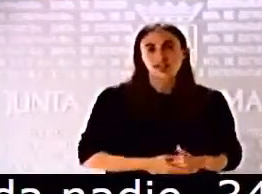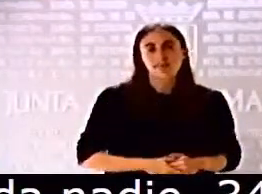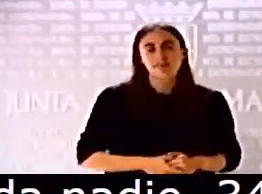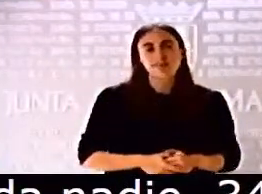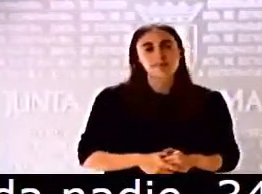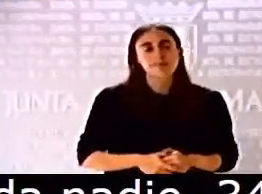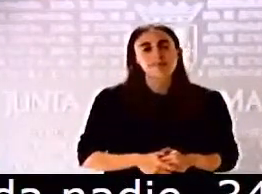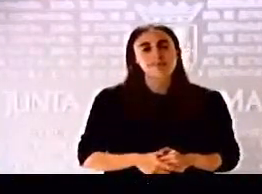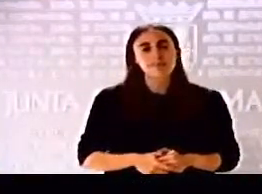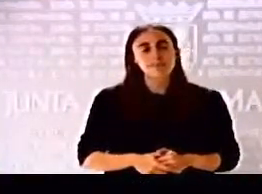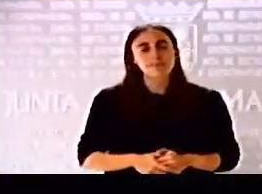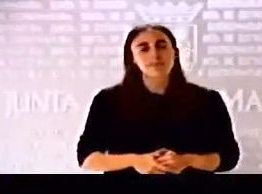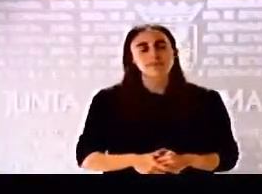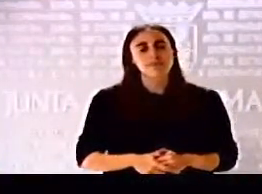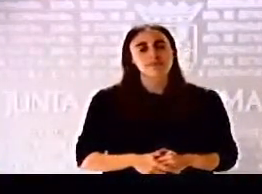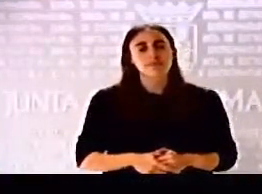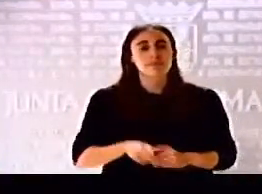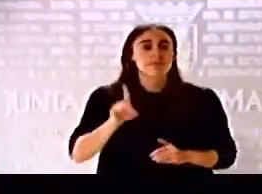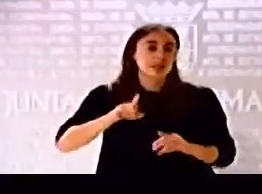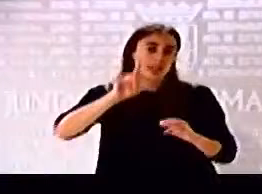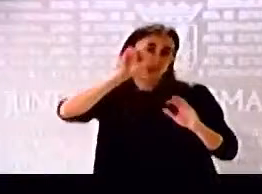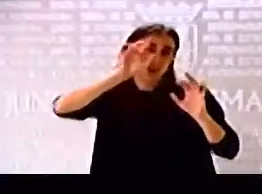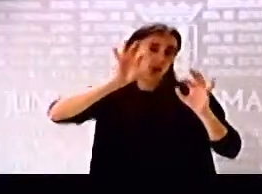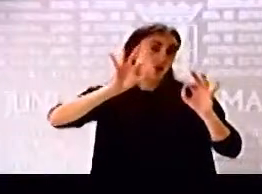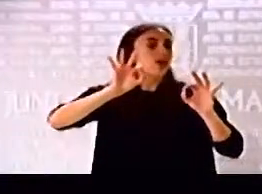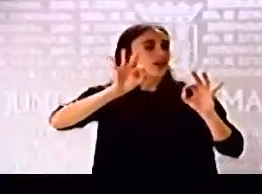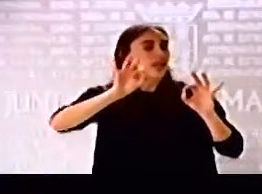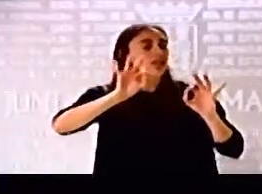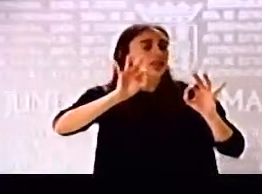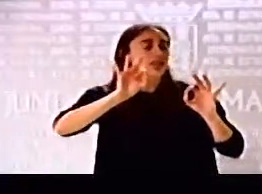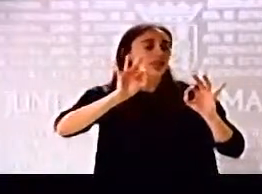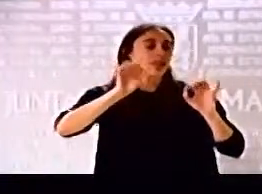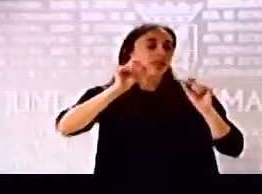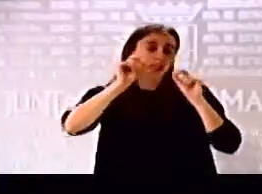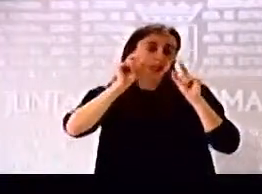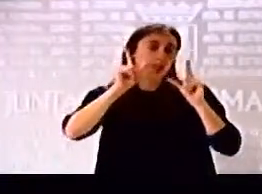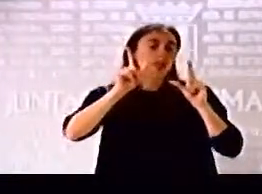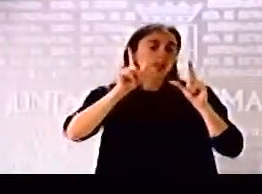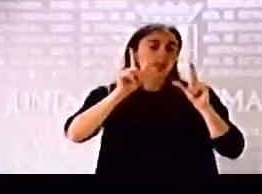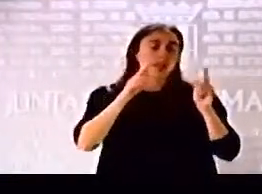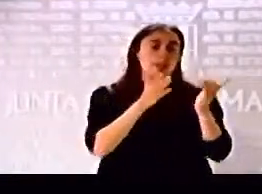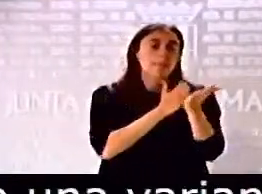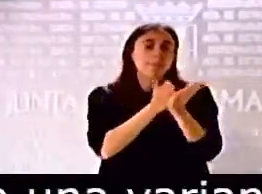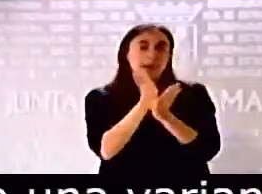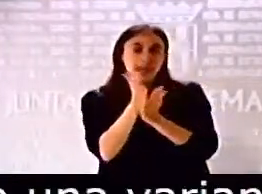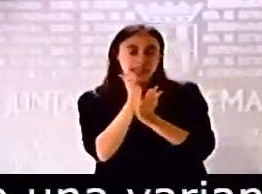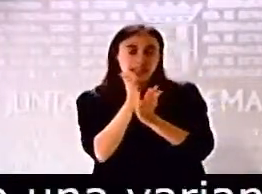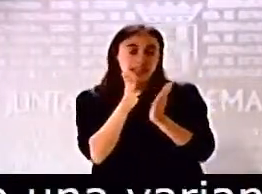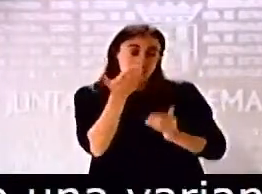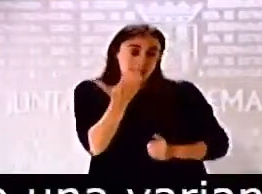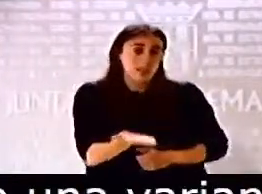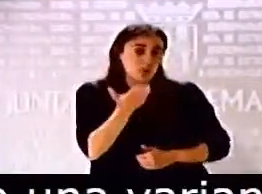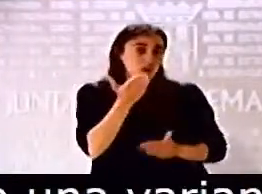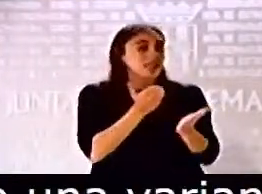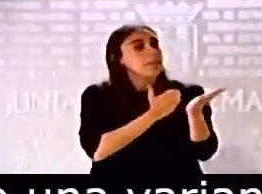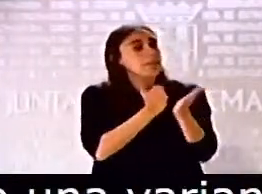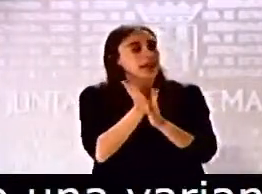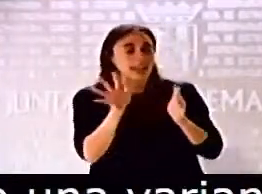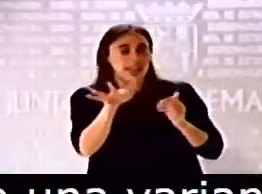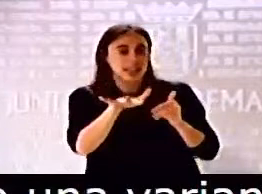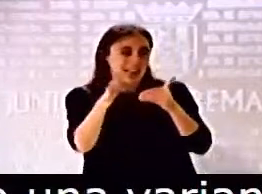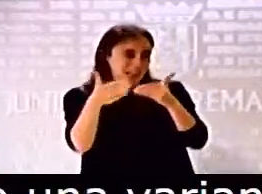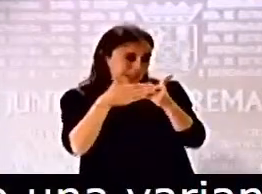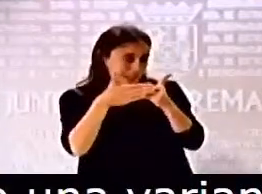Y evidentemente, pues hemos detectado una variante que de lo que se trataba es de aislarla para que